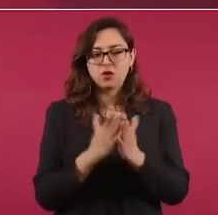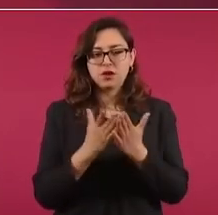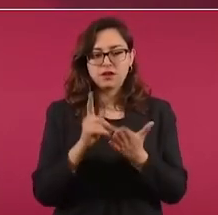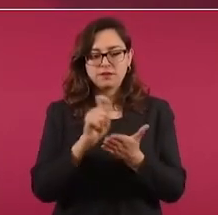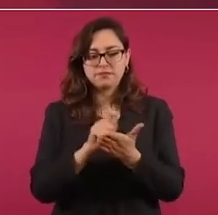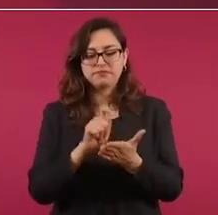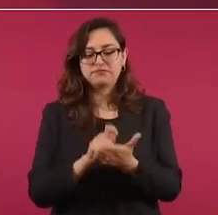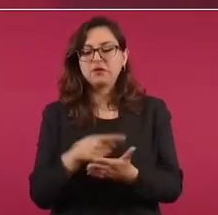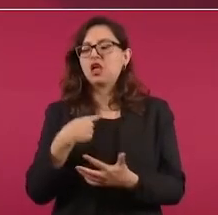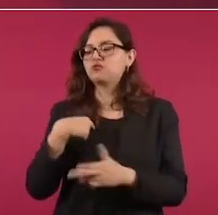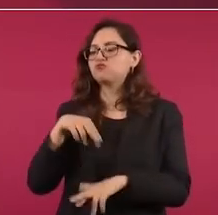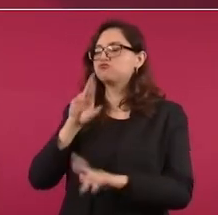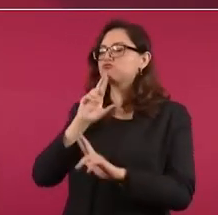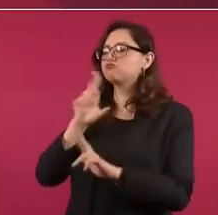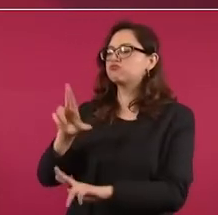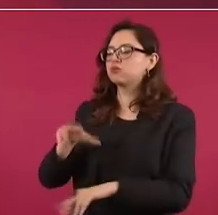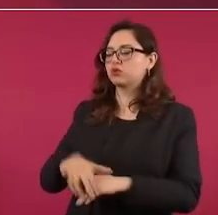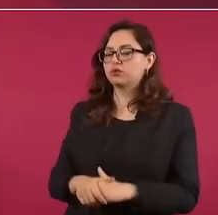Dice, yo te contesto,